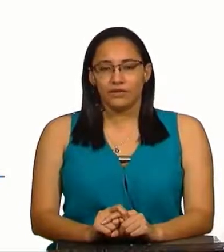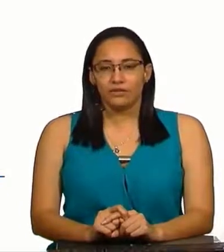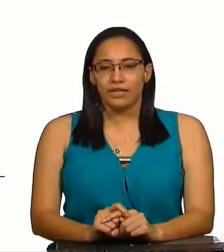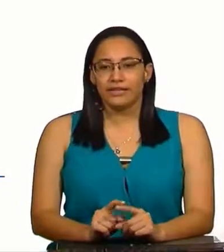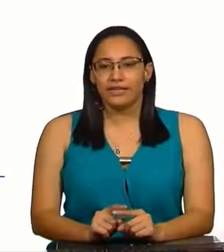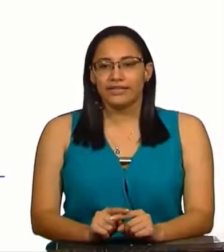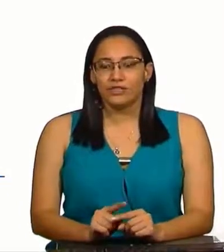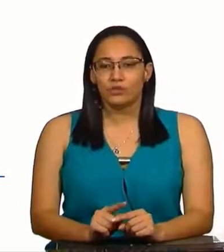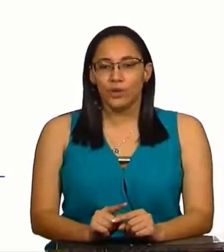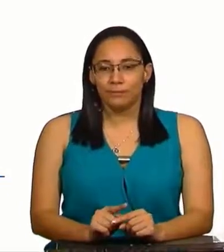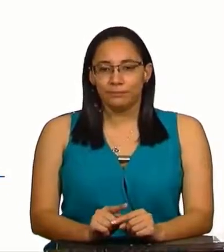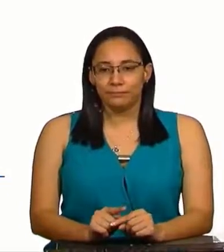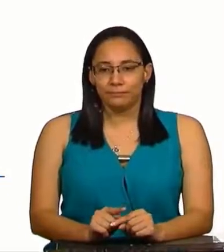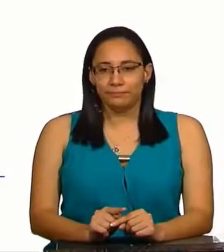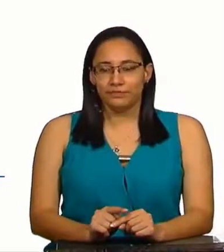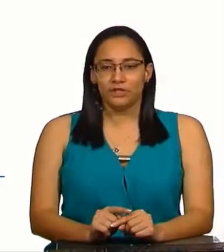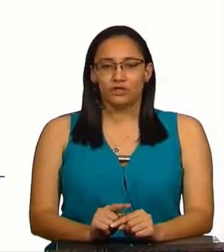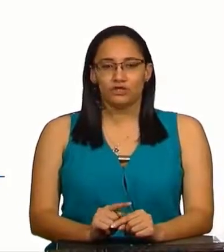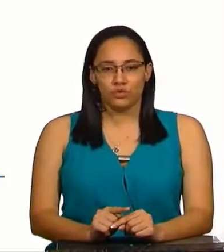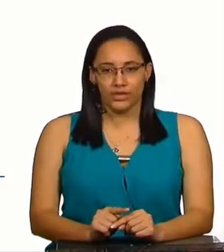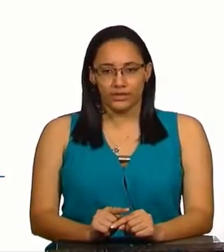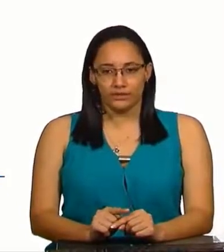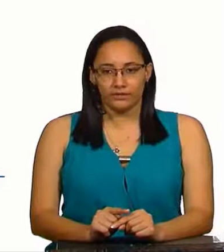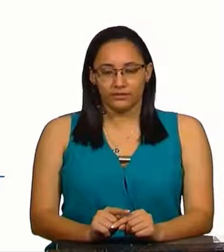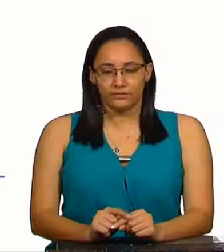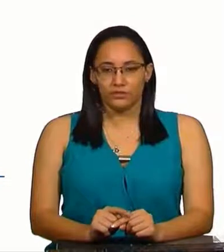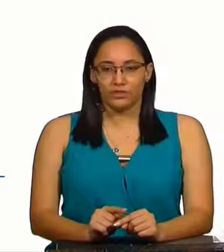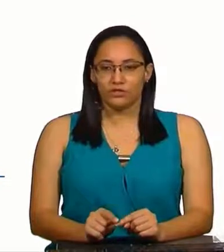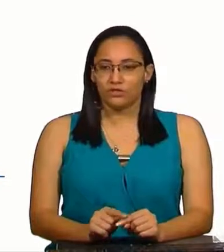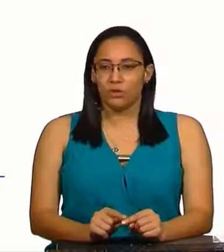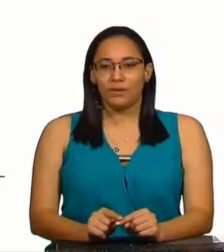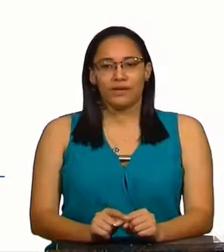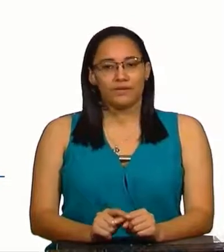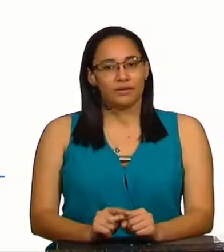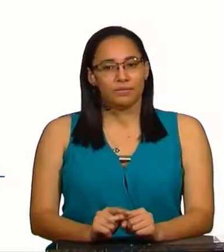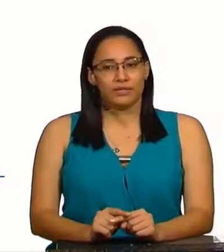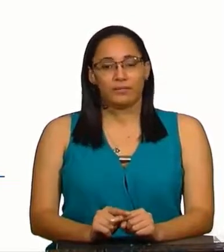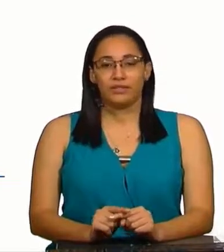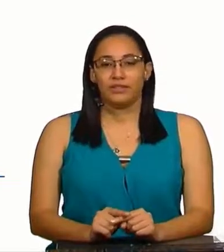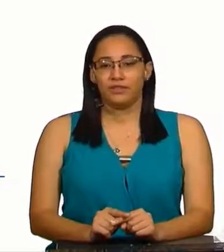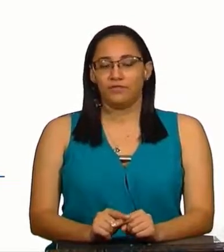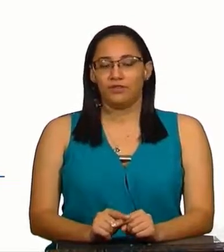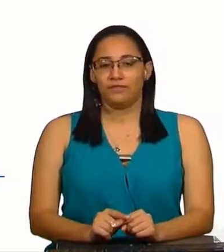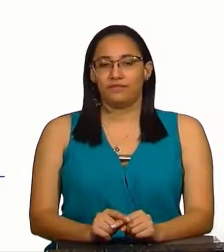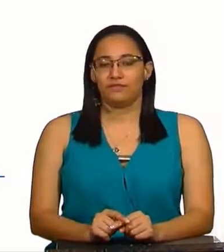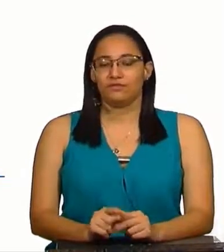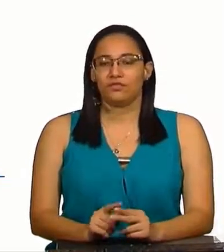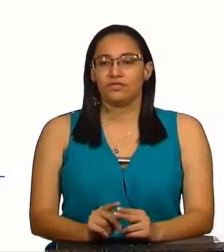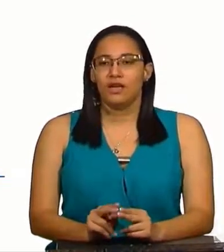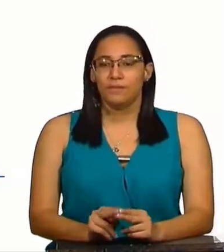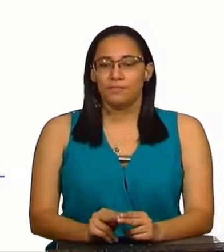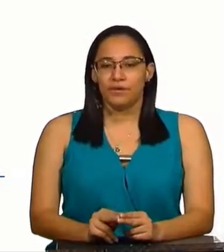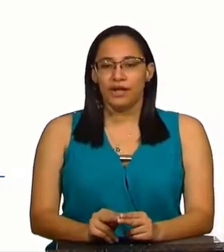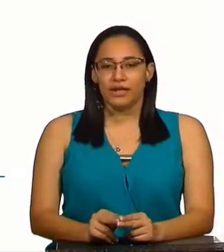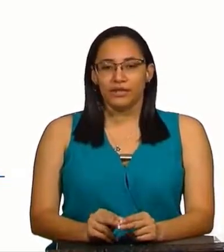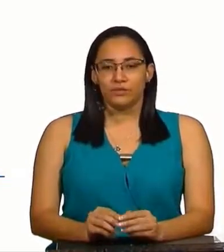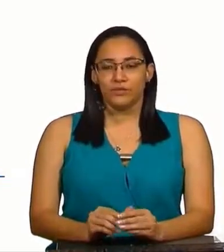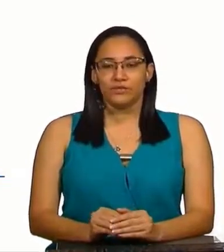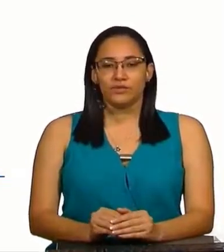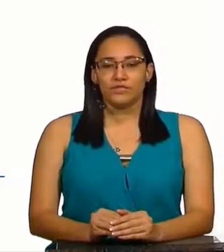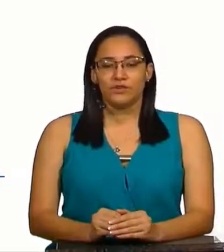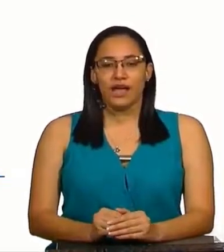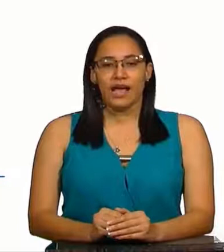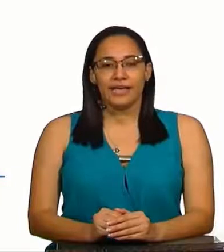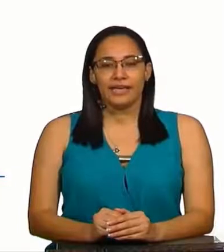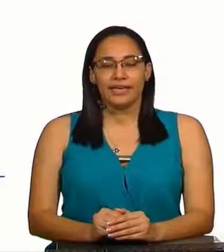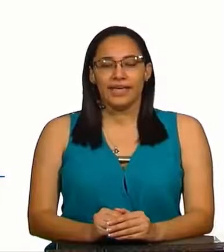Hay que recordar que es swim y no swing, porque son dos palabras completamente diferentes. Entonces, vamos a leer